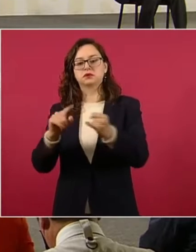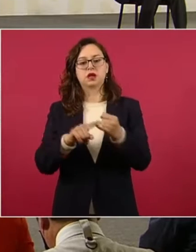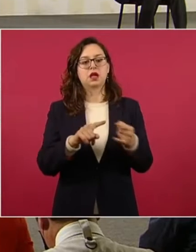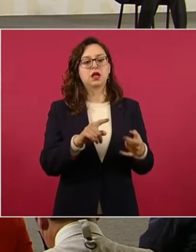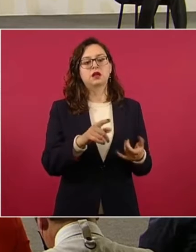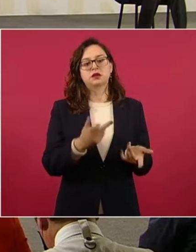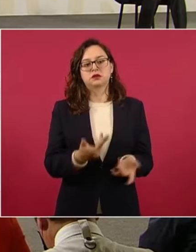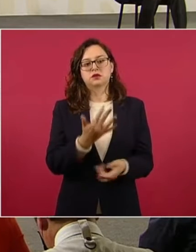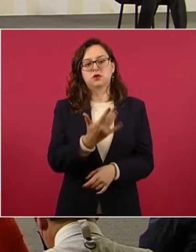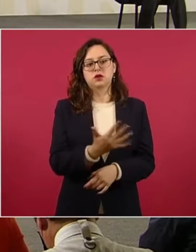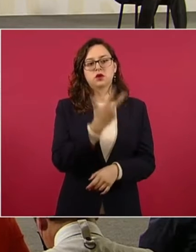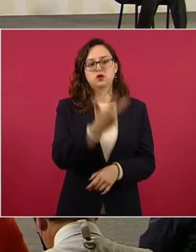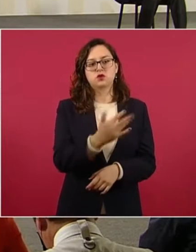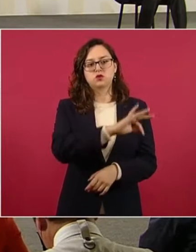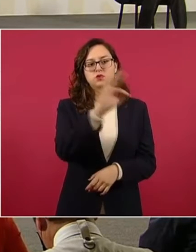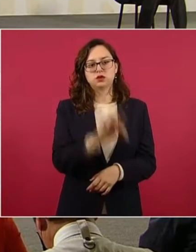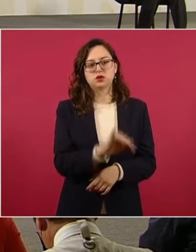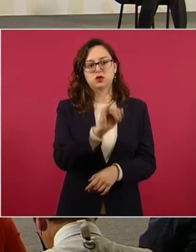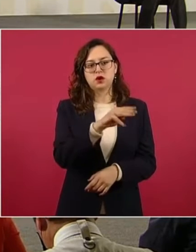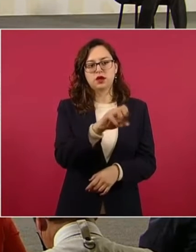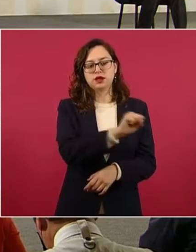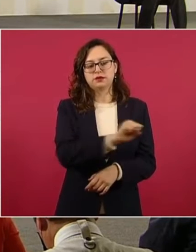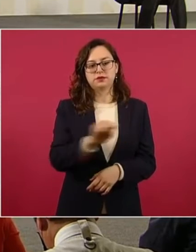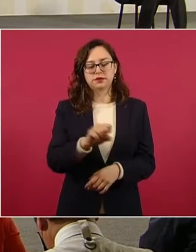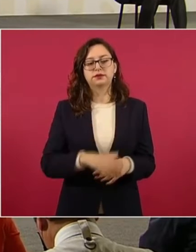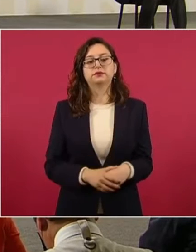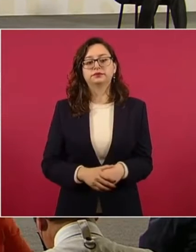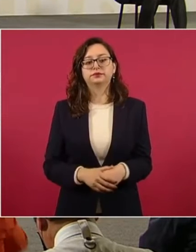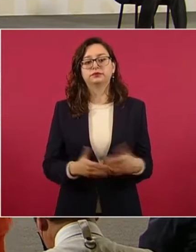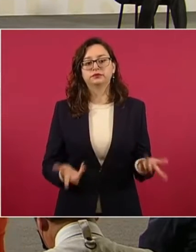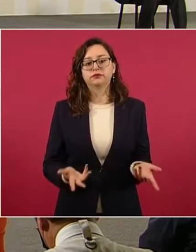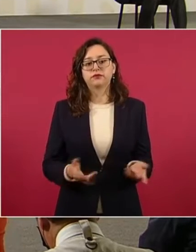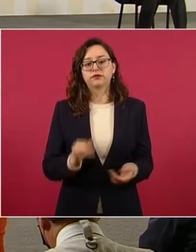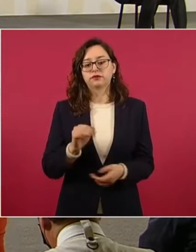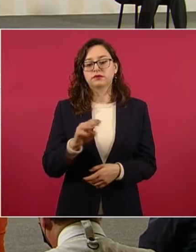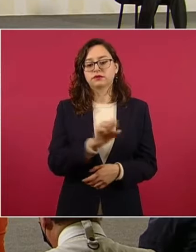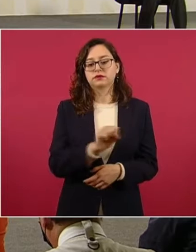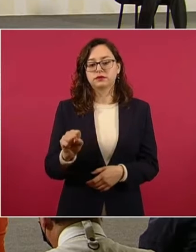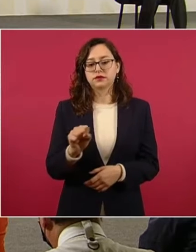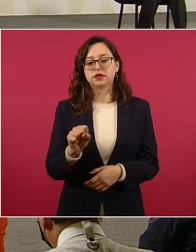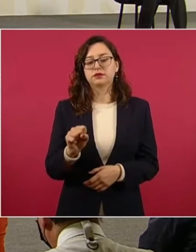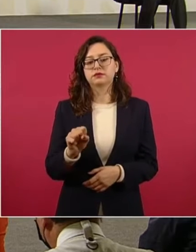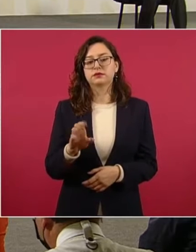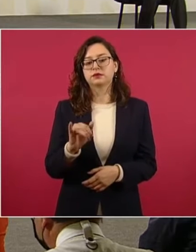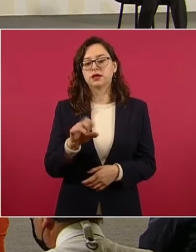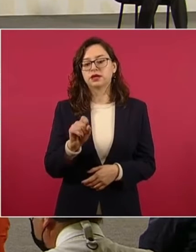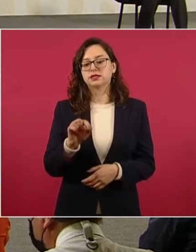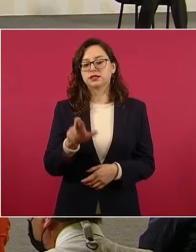De las 128 médicos postulados para IMSS Bienestar, los 128 se lograron